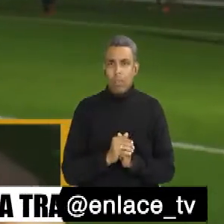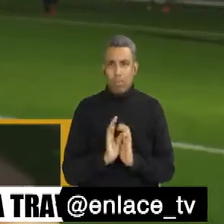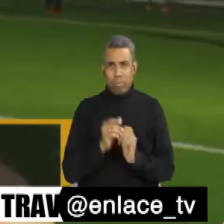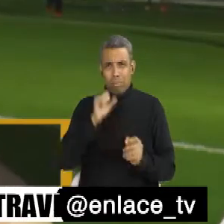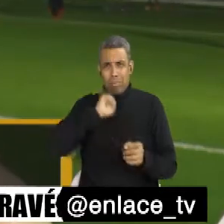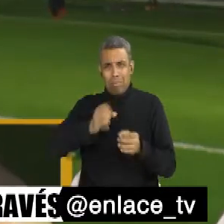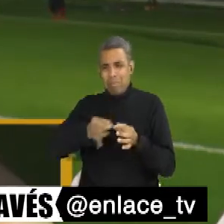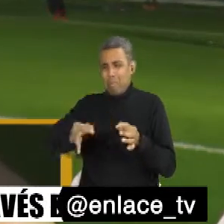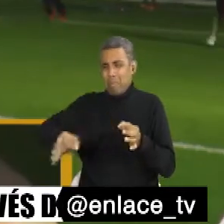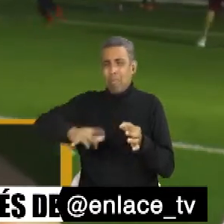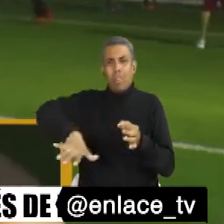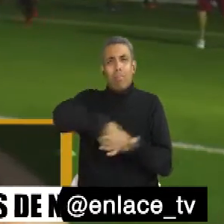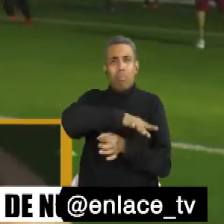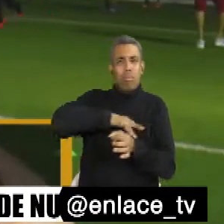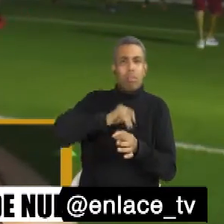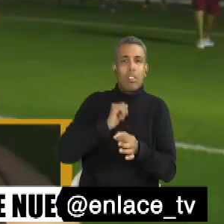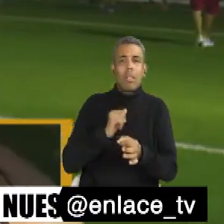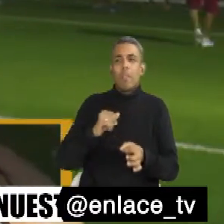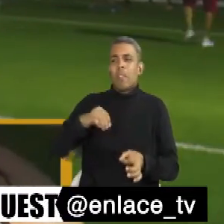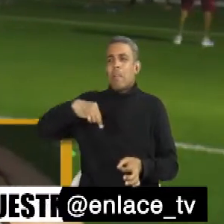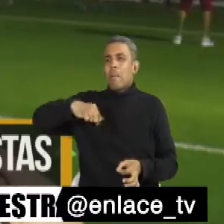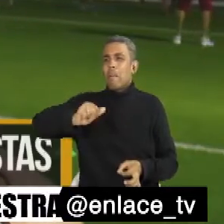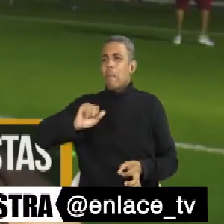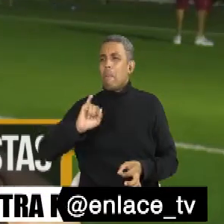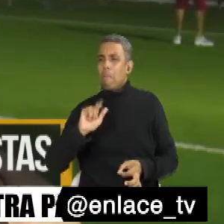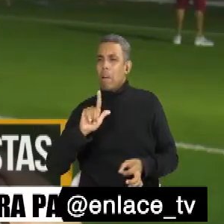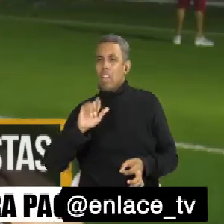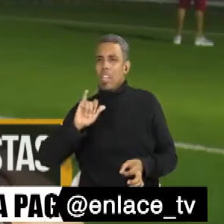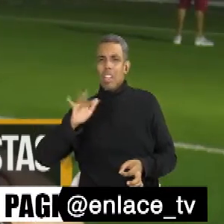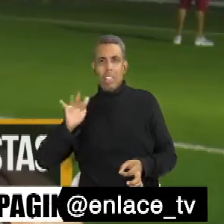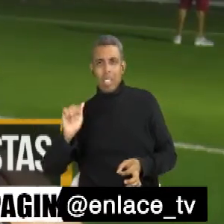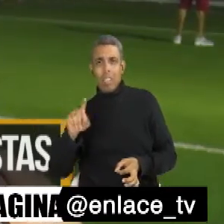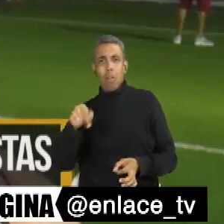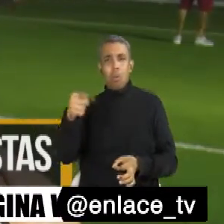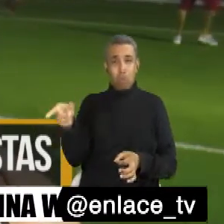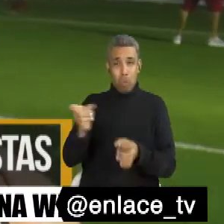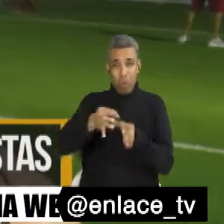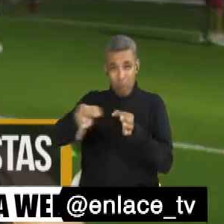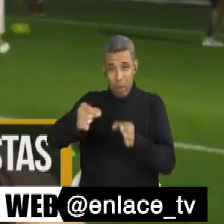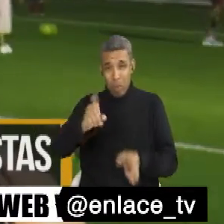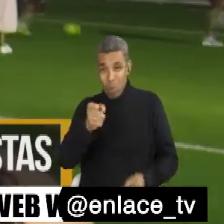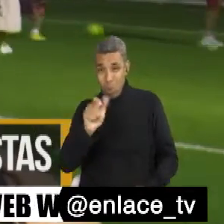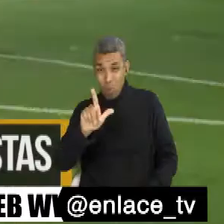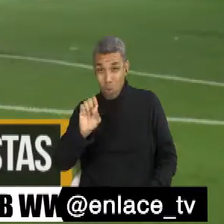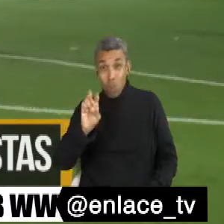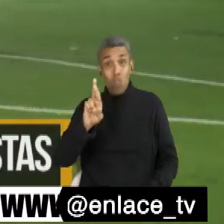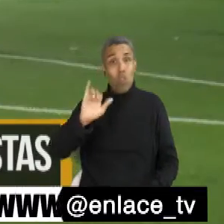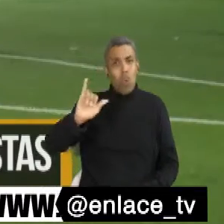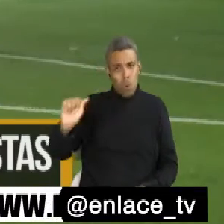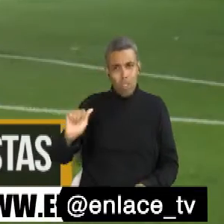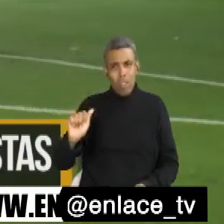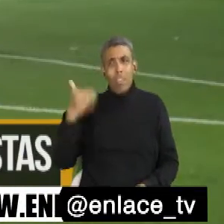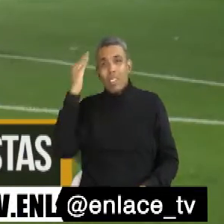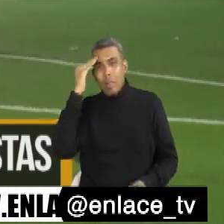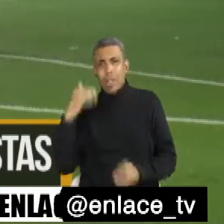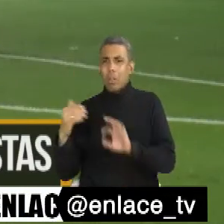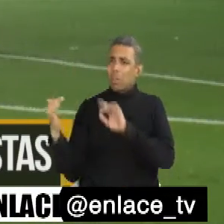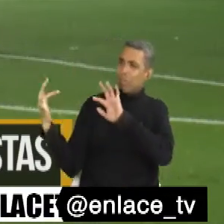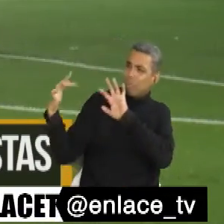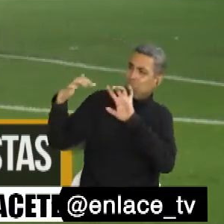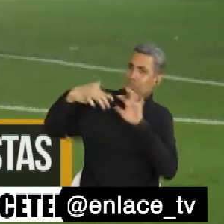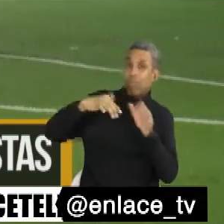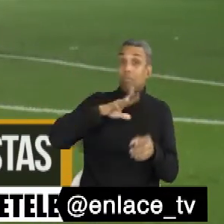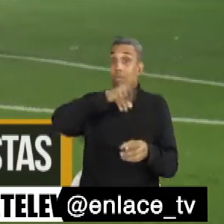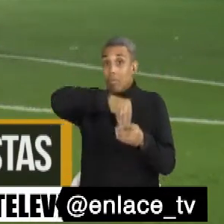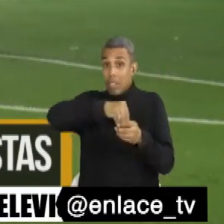Medio, hasta de Pailita, Cesar, tenemos de La Gloria, Cesar, tenemos, nos mandan porque realmente la escuela ha mostrado trabajo, ¿no? Tenemos